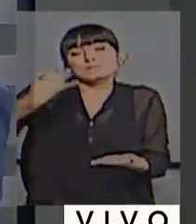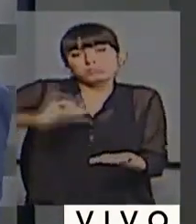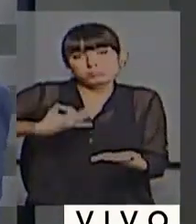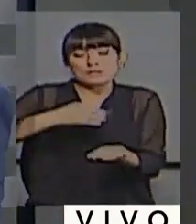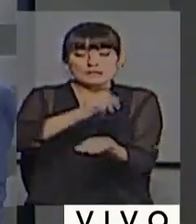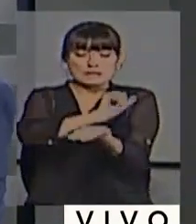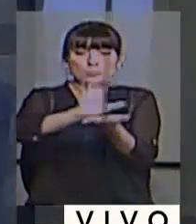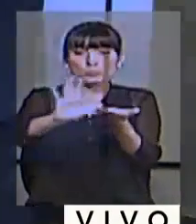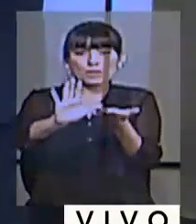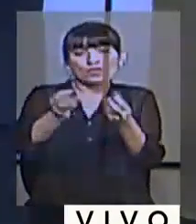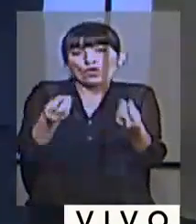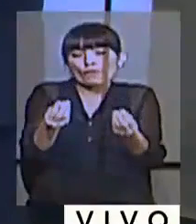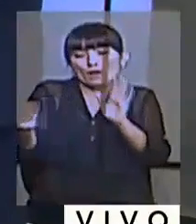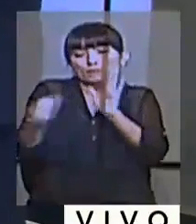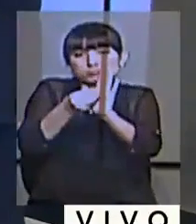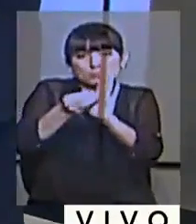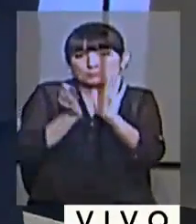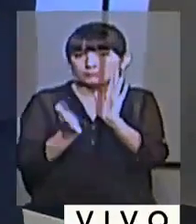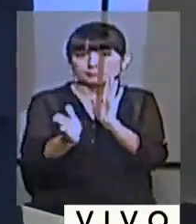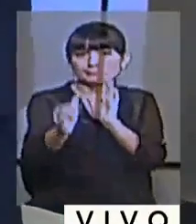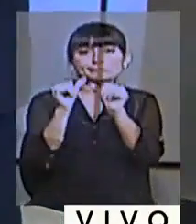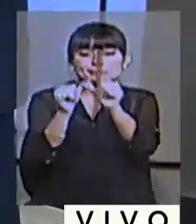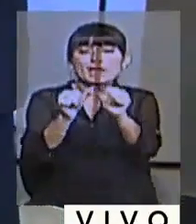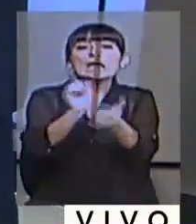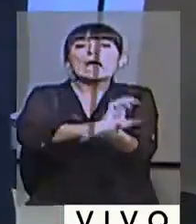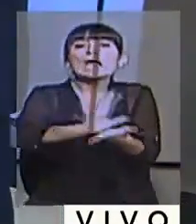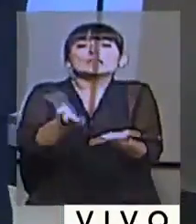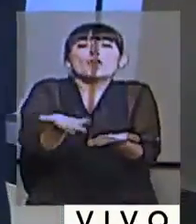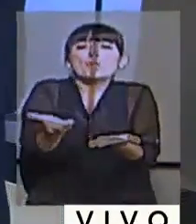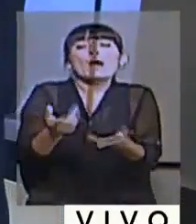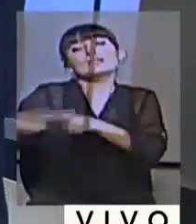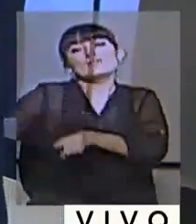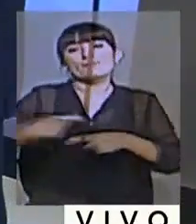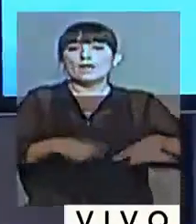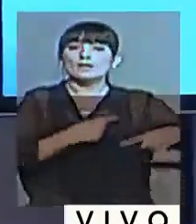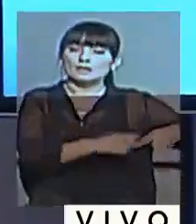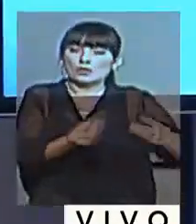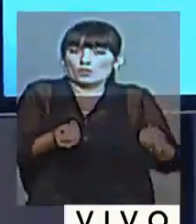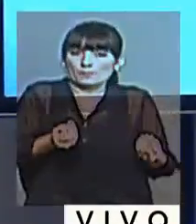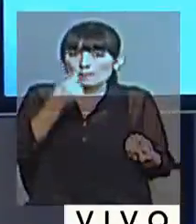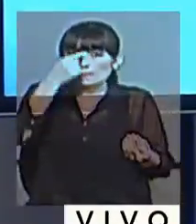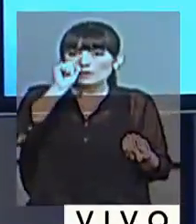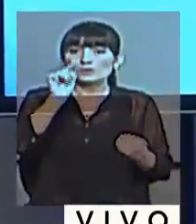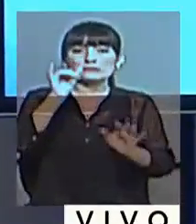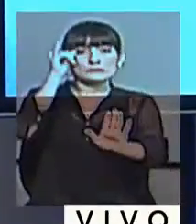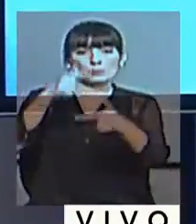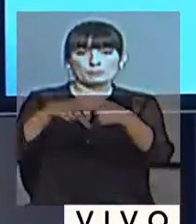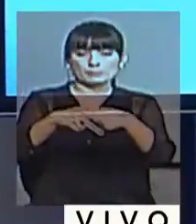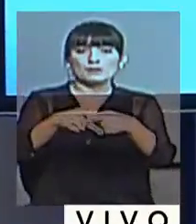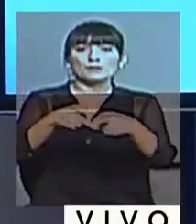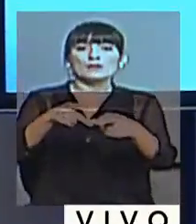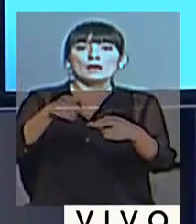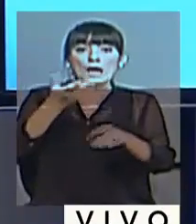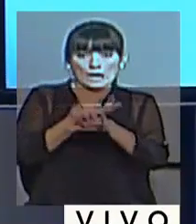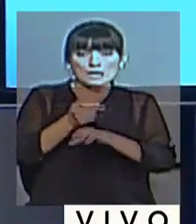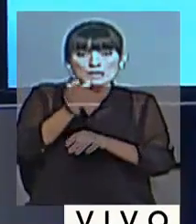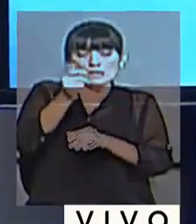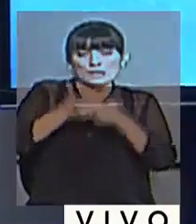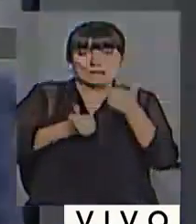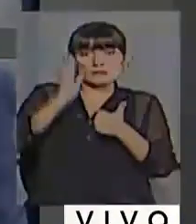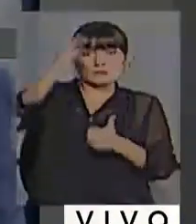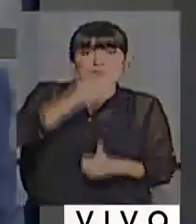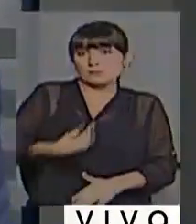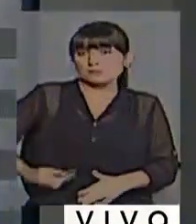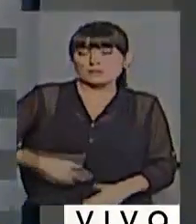el concepto ya está. ¿Cómo se va a llegar a eso de diferentes maneras? Bueno, entiendo que hay un candidato presidencial que no quiere la gratuidad. Sí,